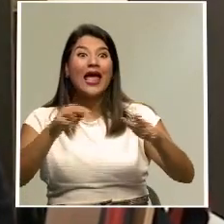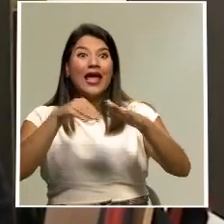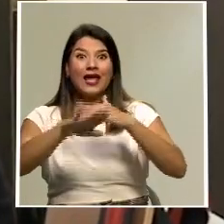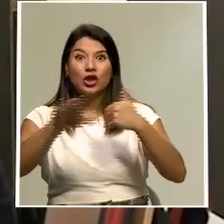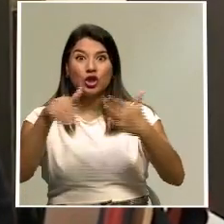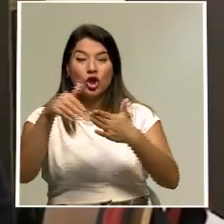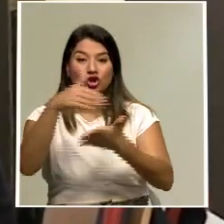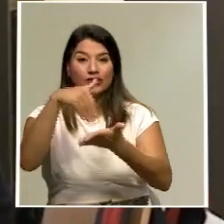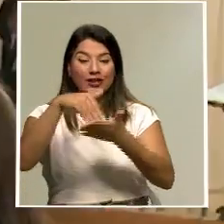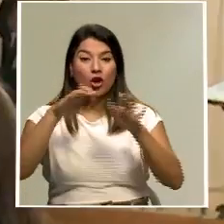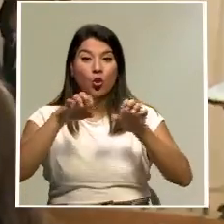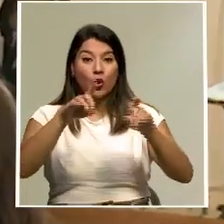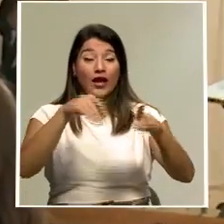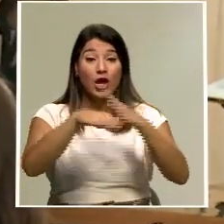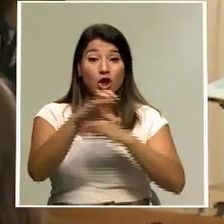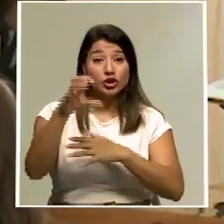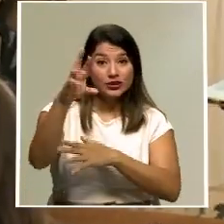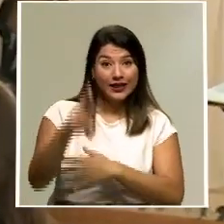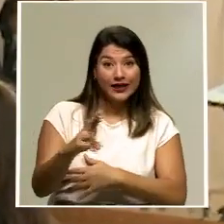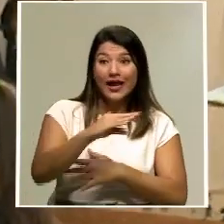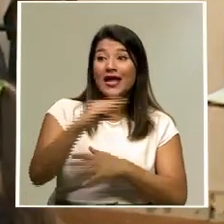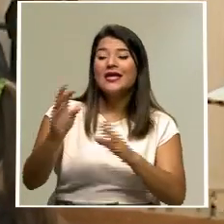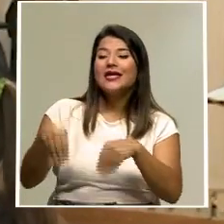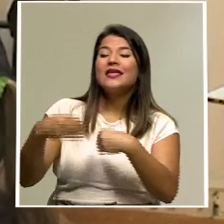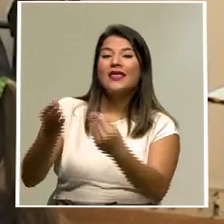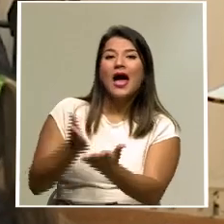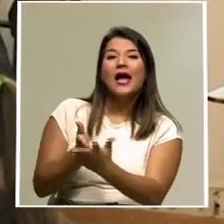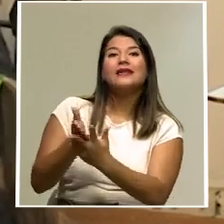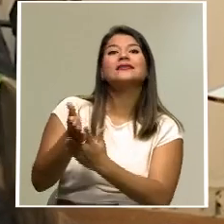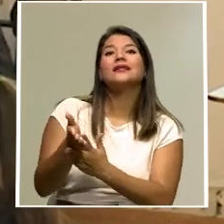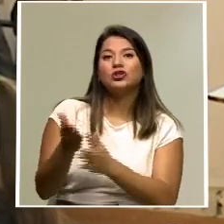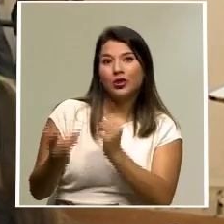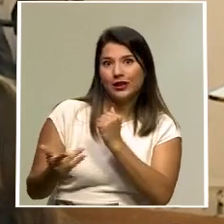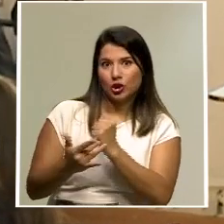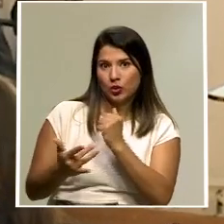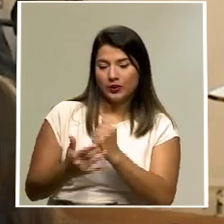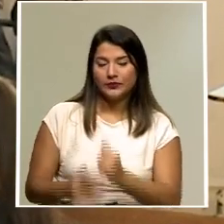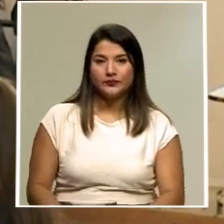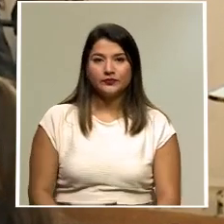brindará acceso a herramientas educativas digitales.